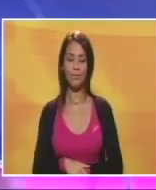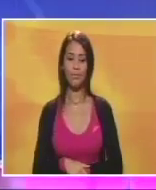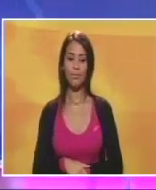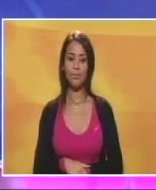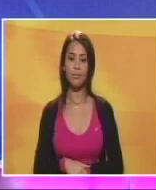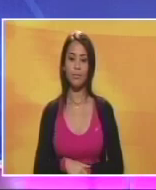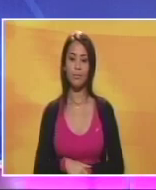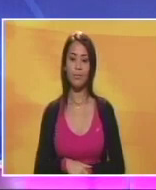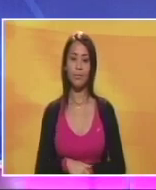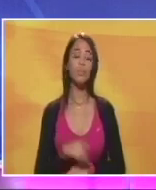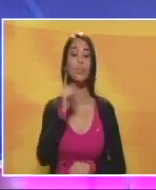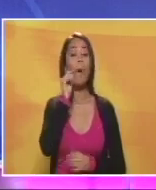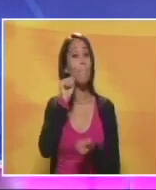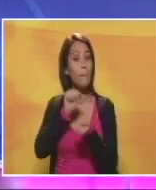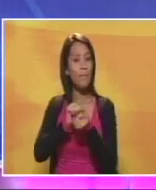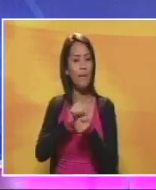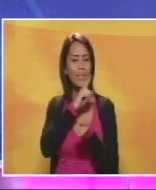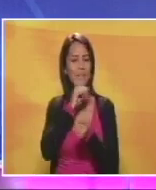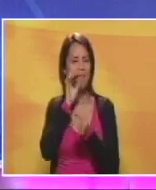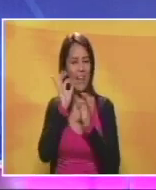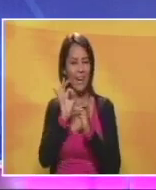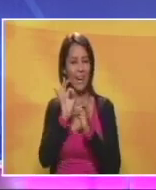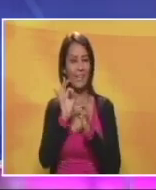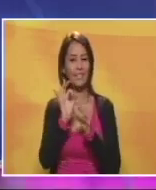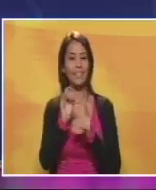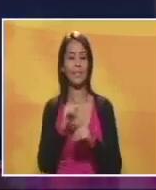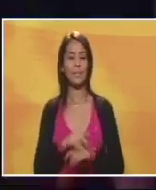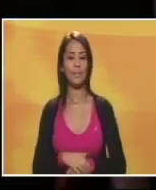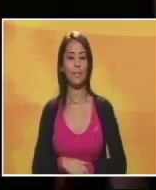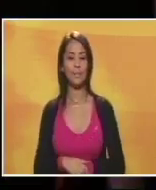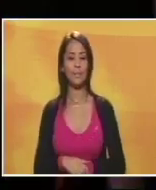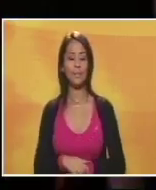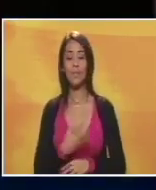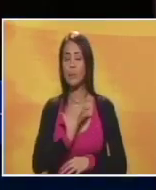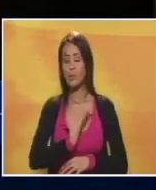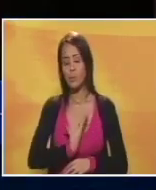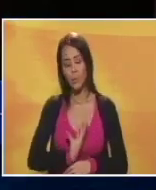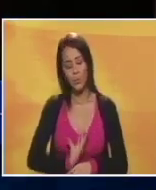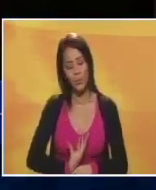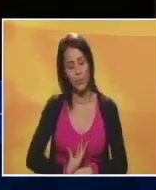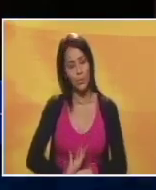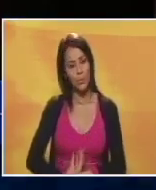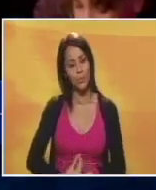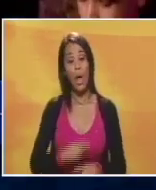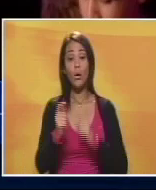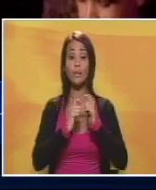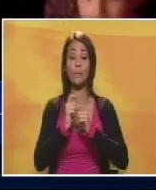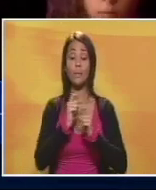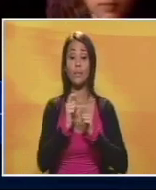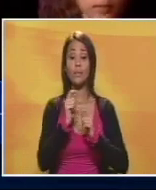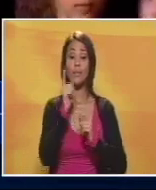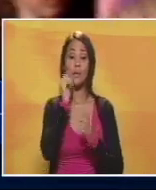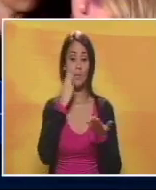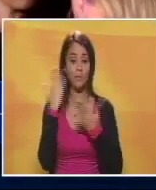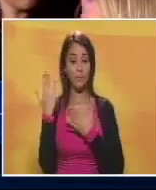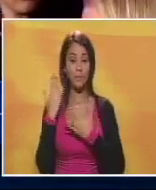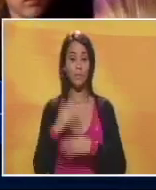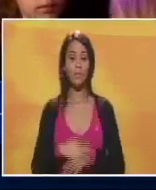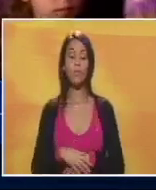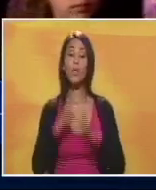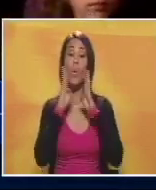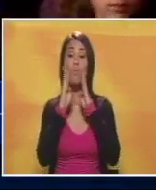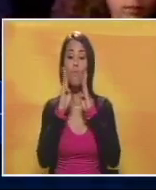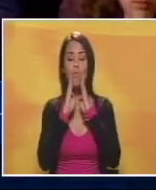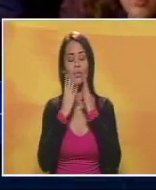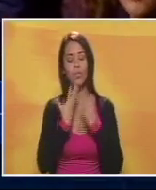Y La Roca reveló que tuvo un episodio de depresión en su vida. En una entrevista con el medio The Daily Express, Wayne Johnson confesó que